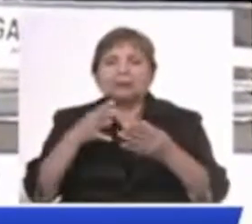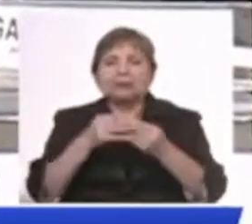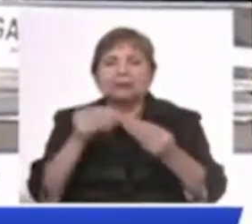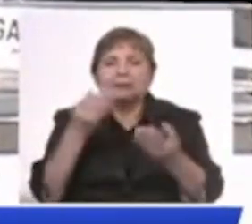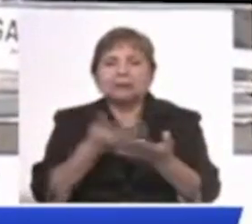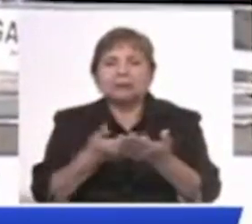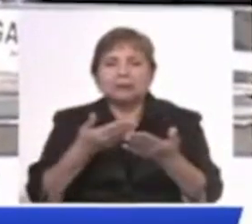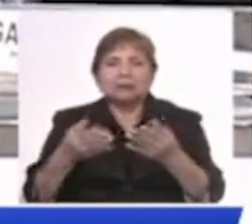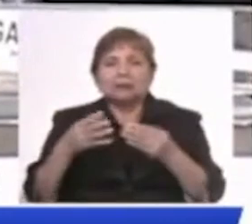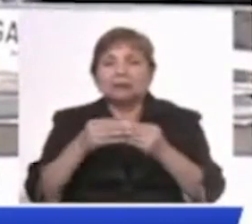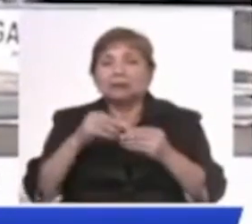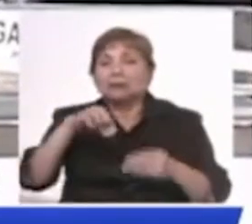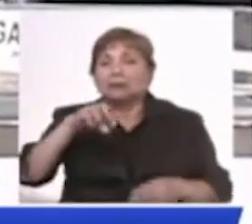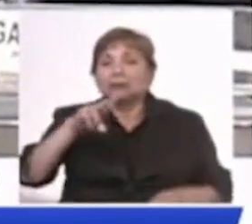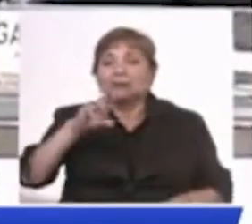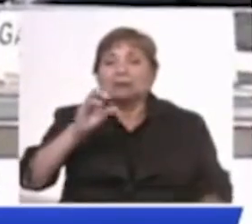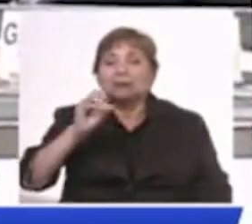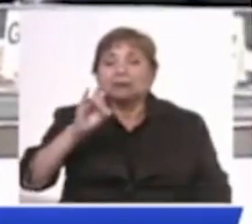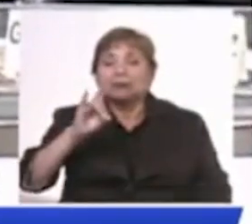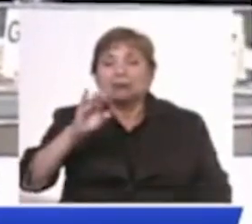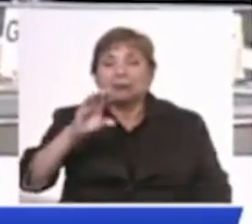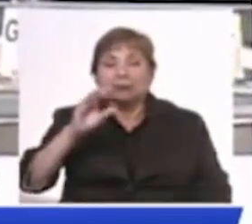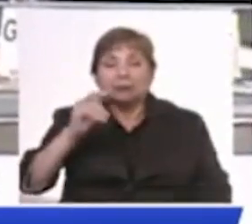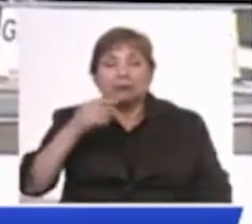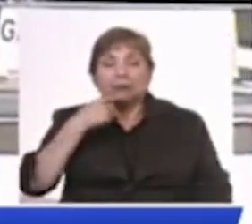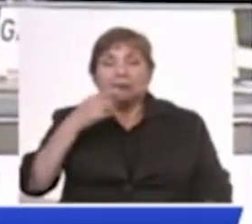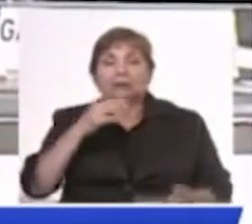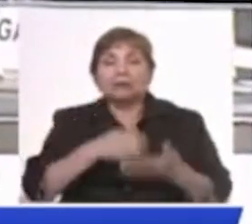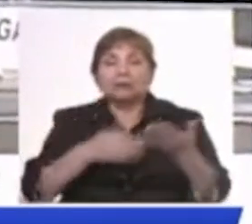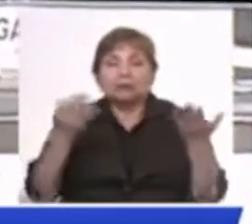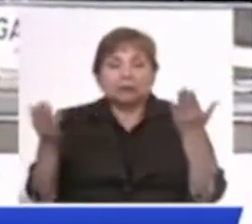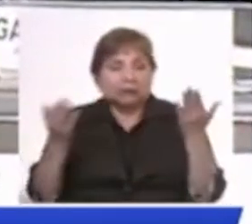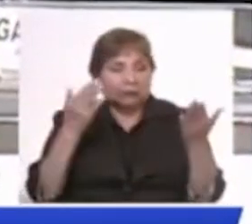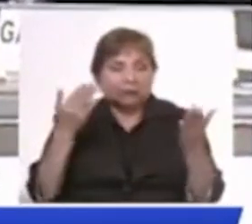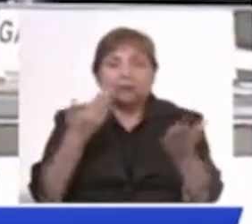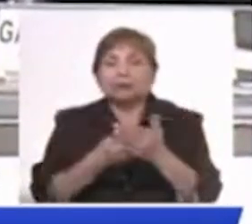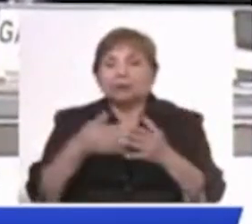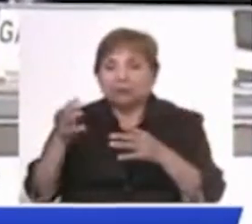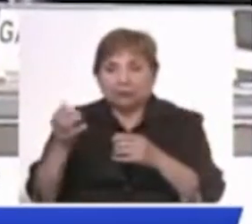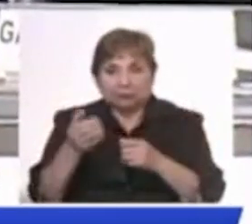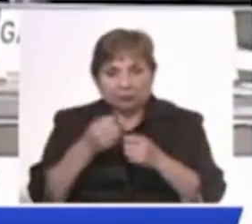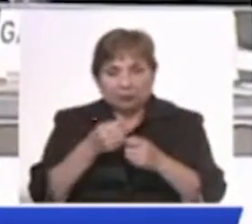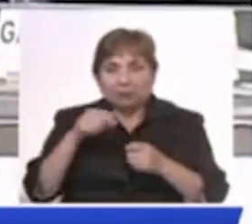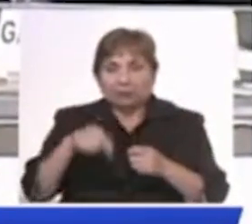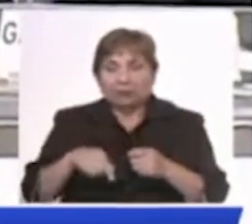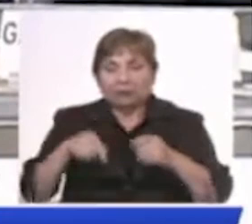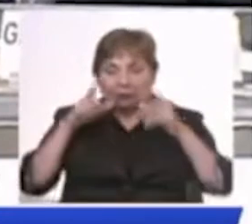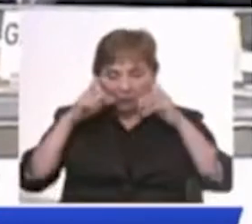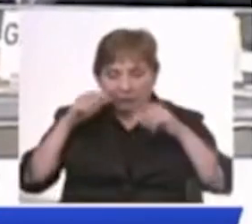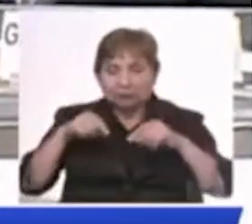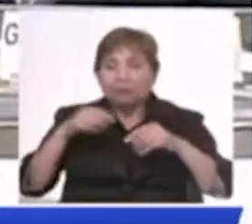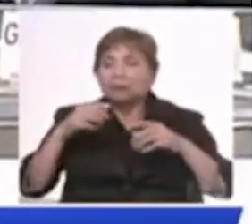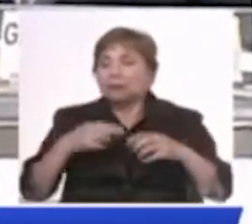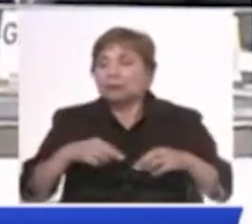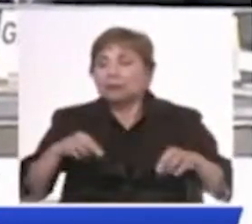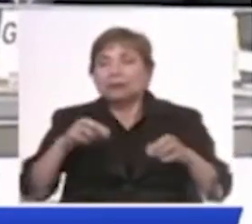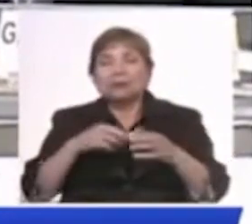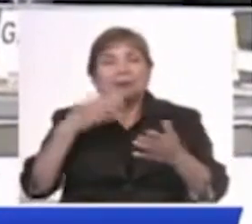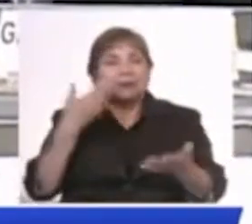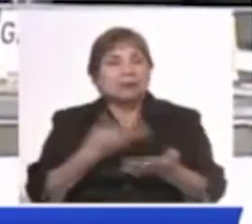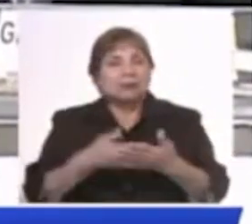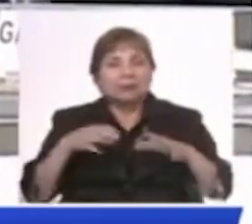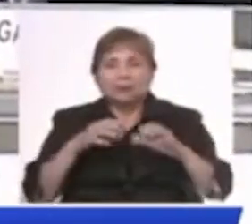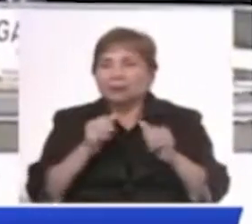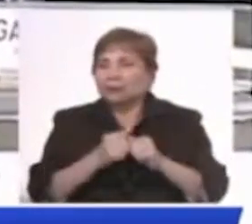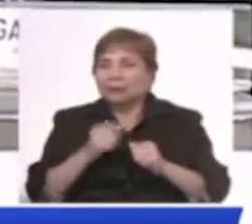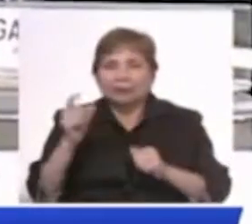producto. Producto que indudablemente ha diferido con la muestra que se sacó la tomada de aquí en Palacio. Pero al margen de